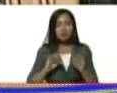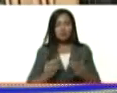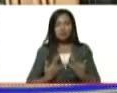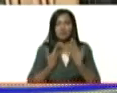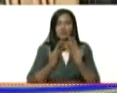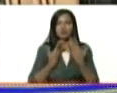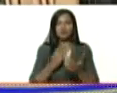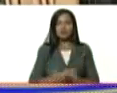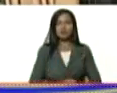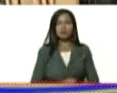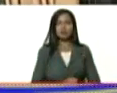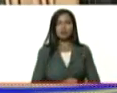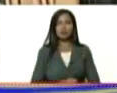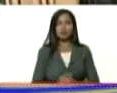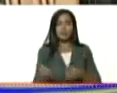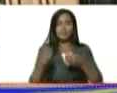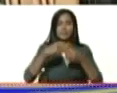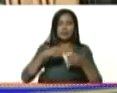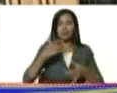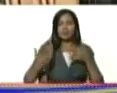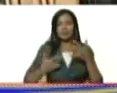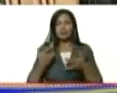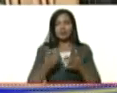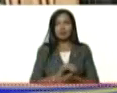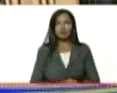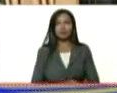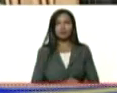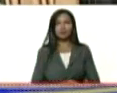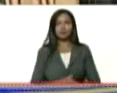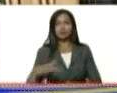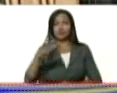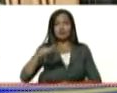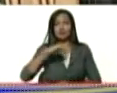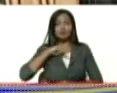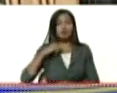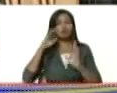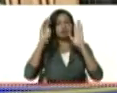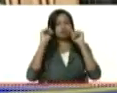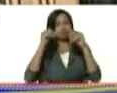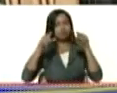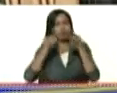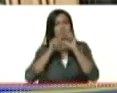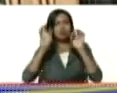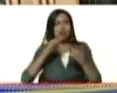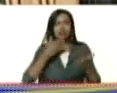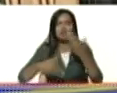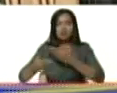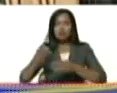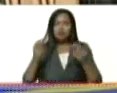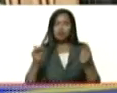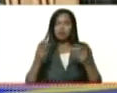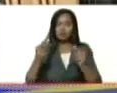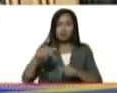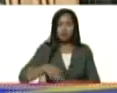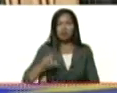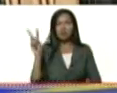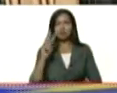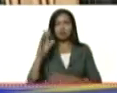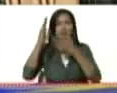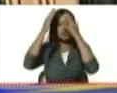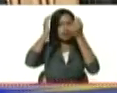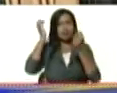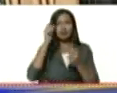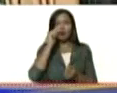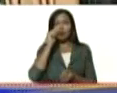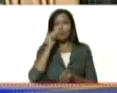emoción adicional en este acto donde despedimos en el servicio activo en Venezuela al embajador